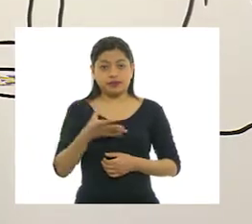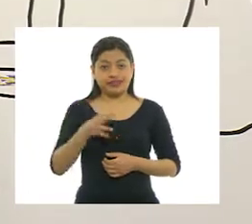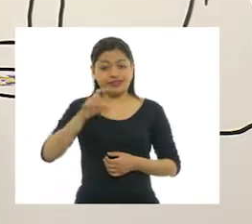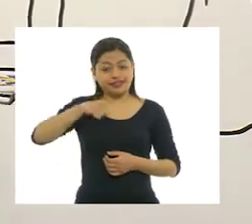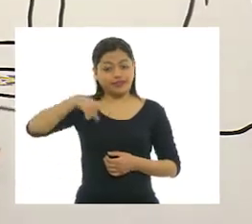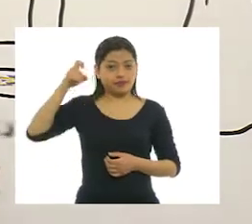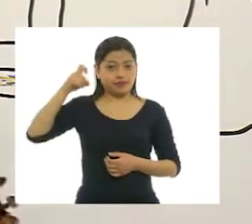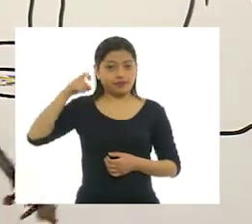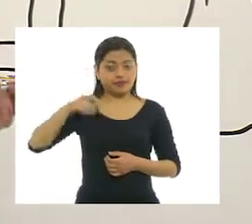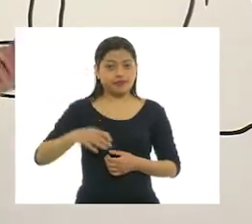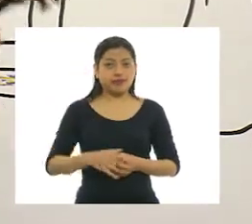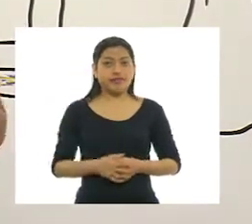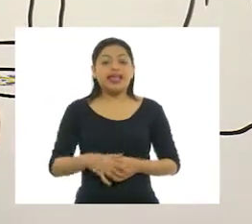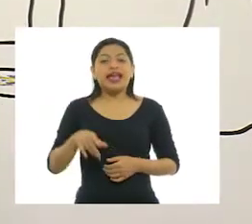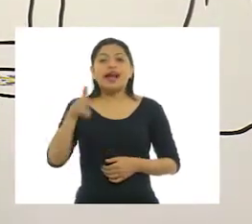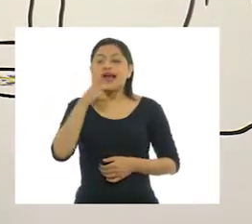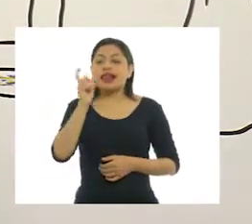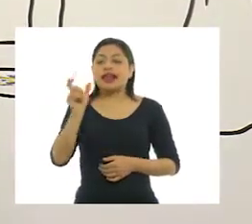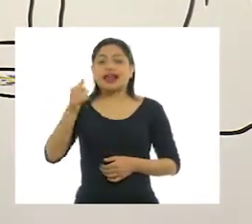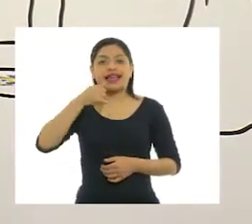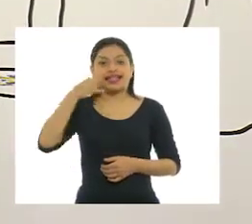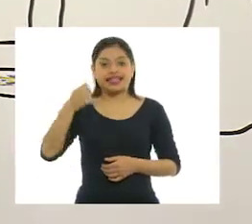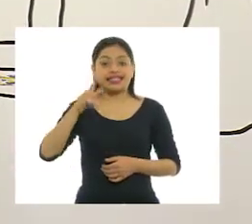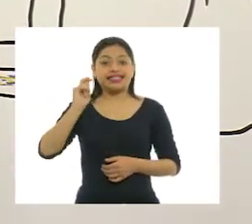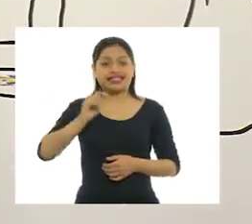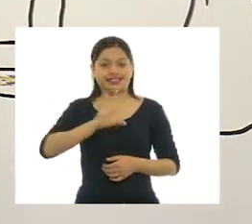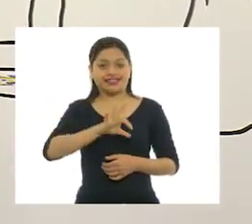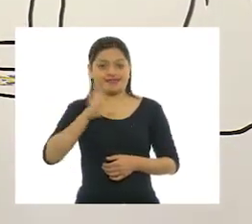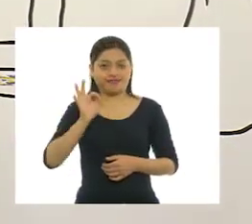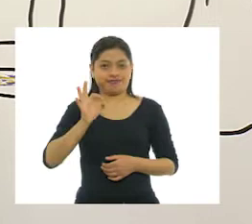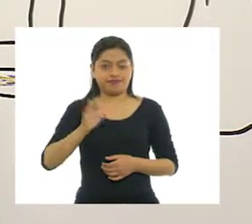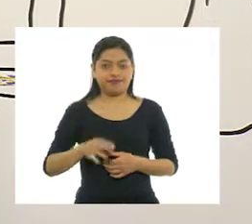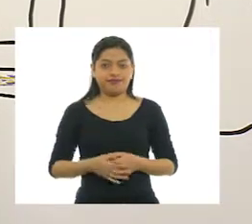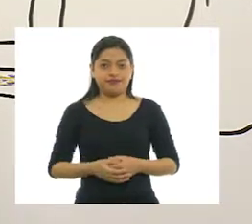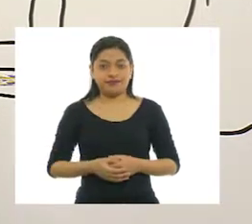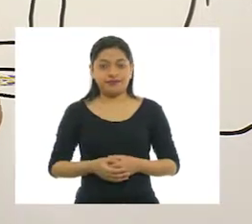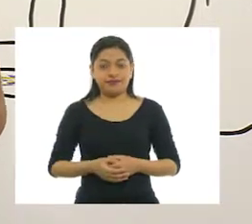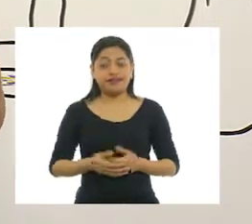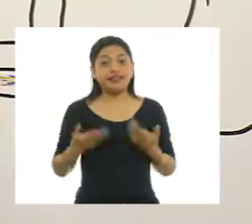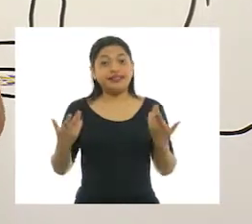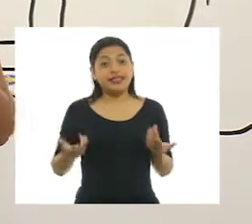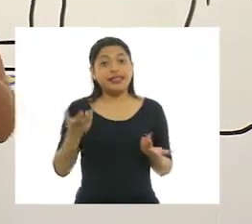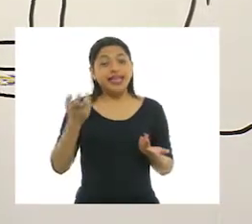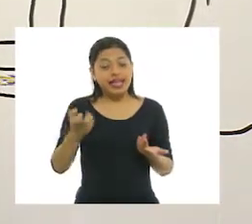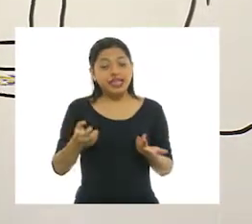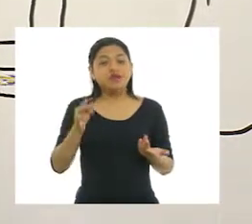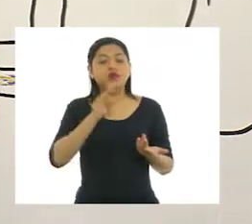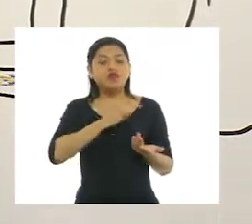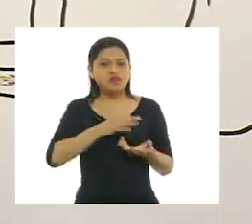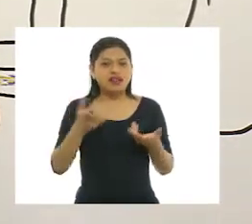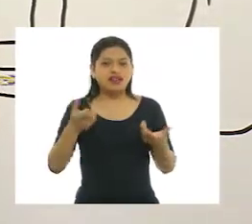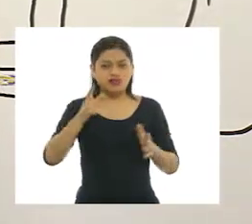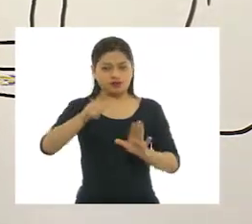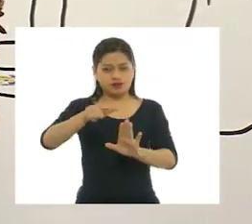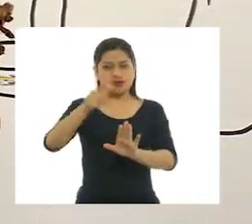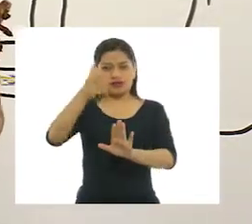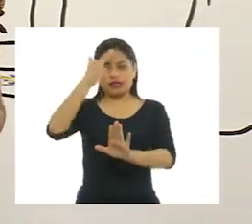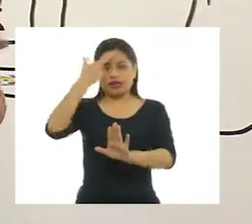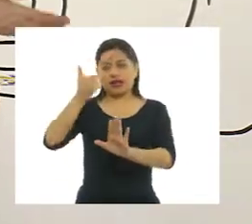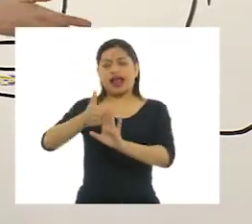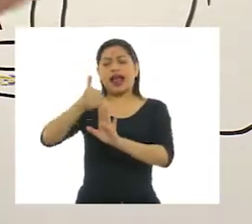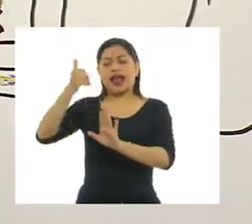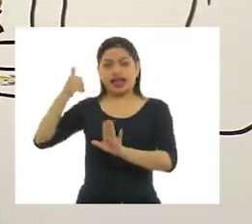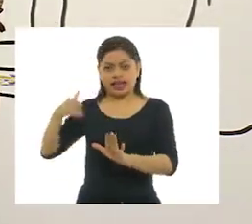pizzicato. En italiano significa pellizco. Oh. Y es como, si se acuerdan, hace